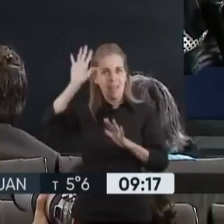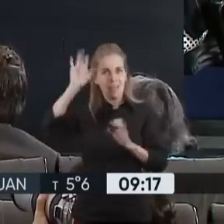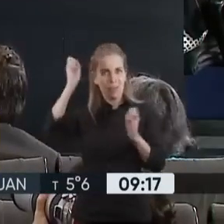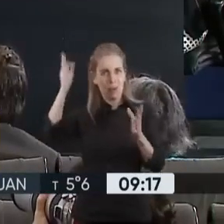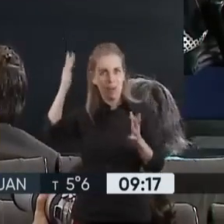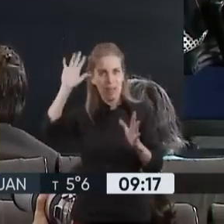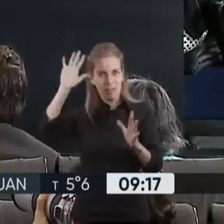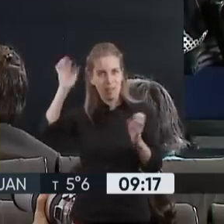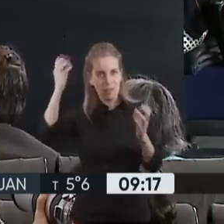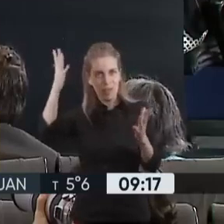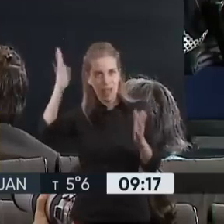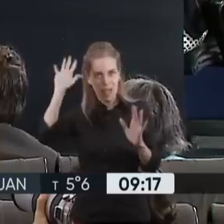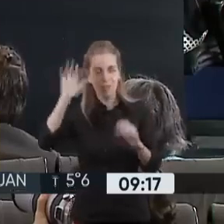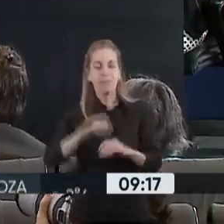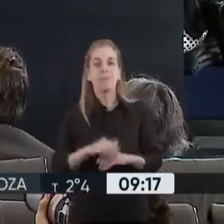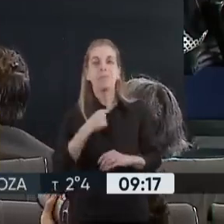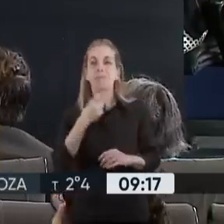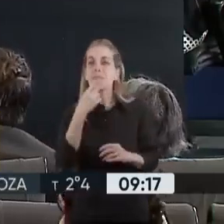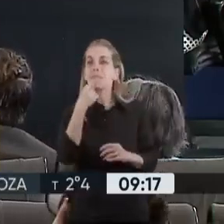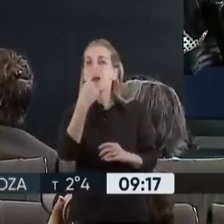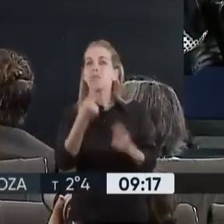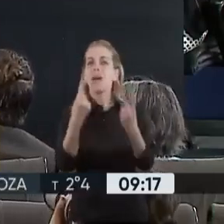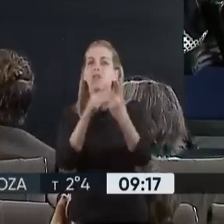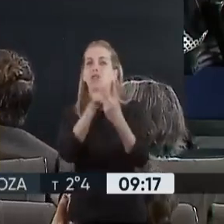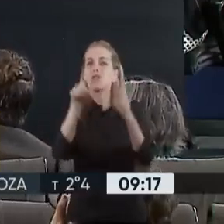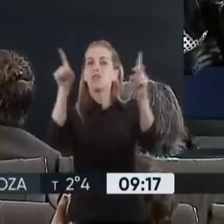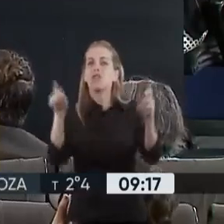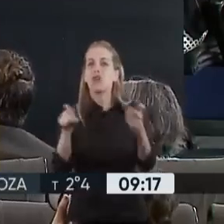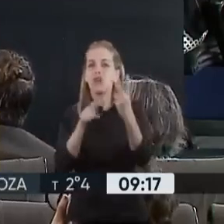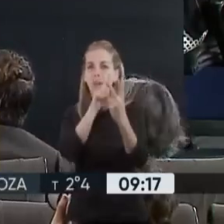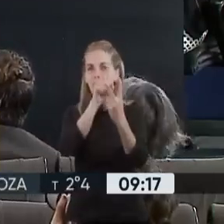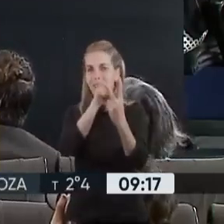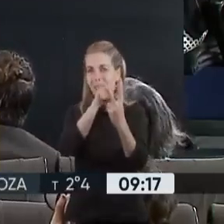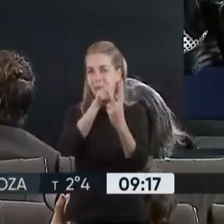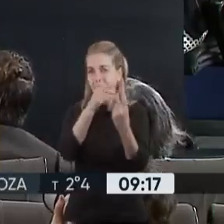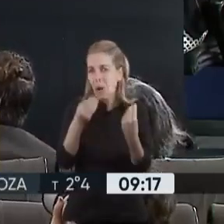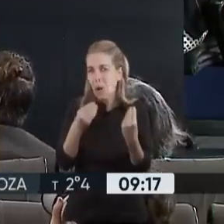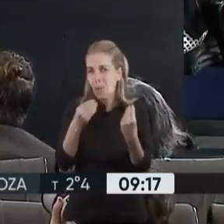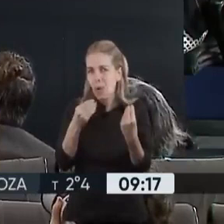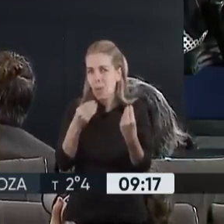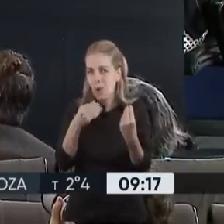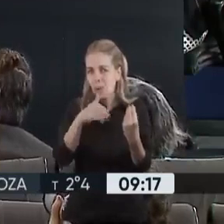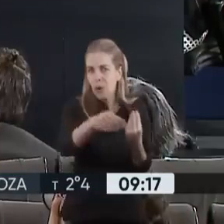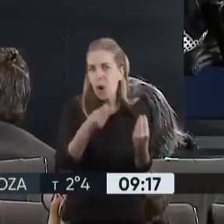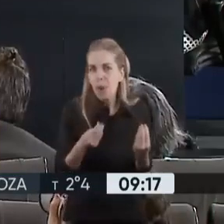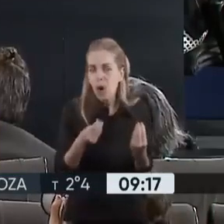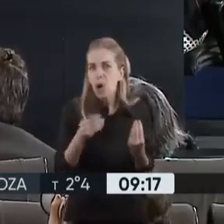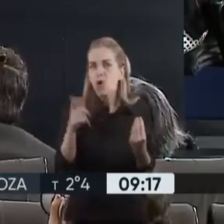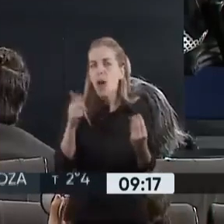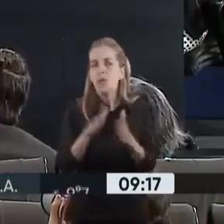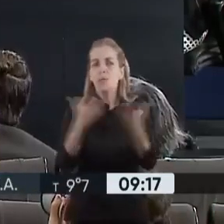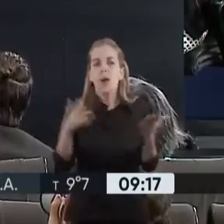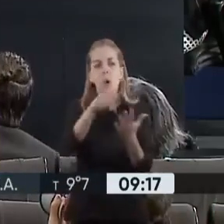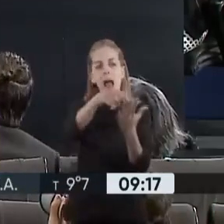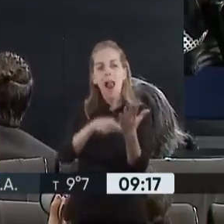va te quiero preguntar por dos temas el primero es el punto de partida no no hay manual de ciencia política que no